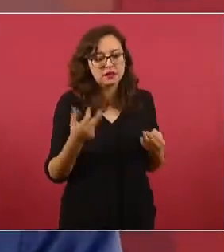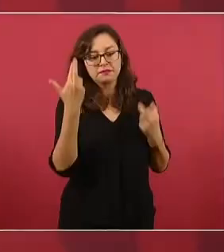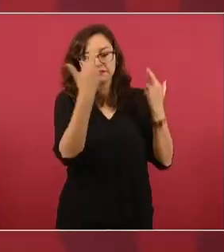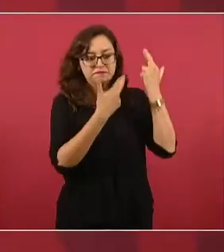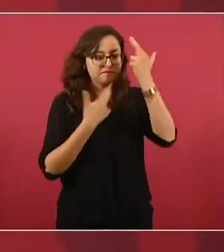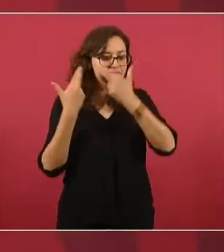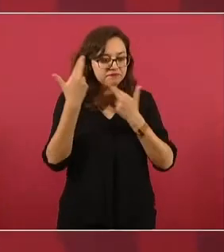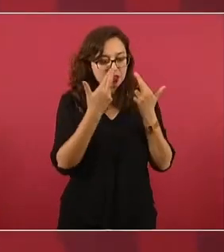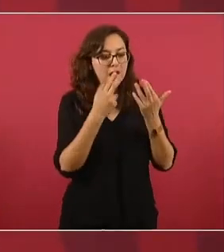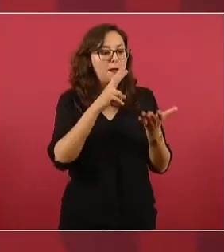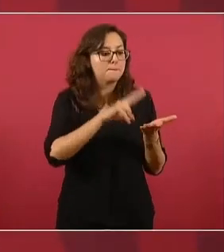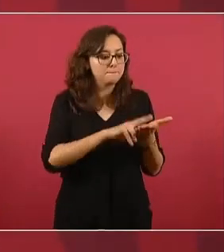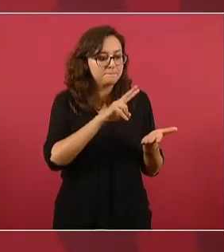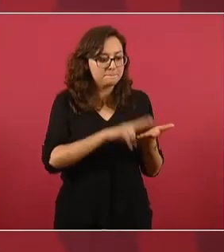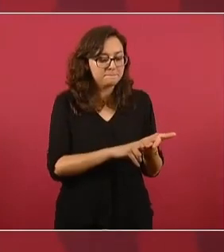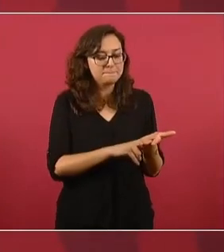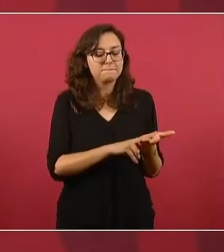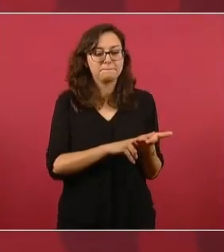además,